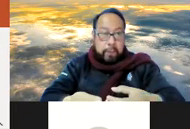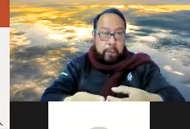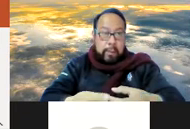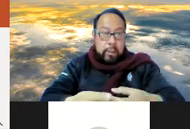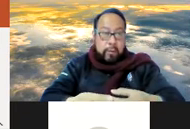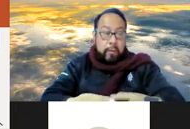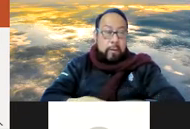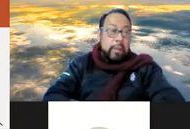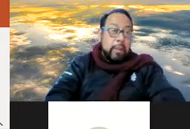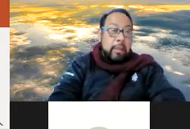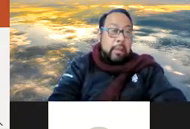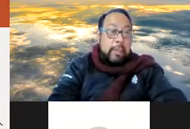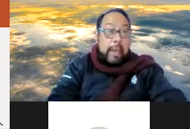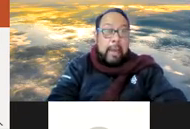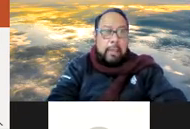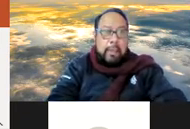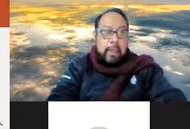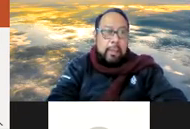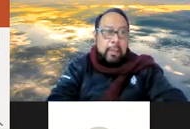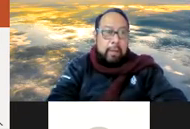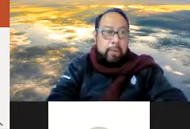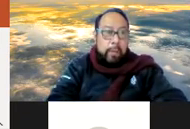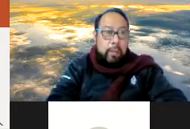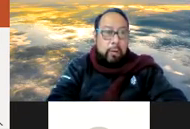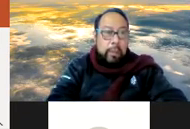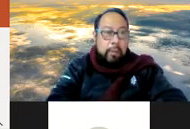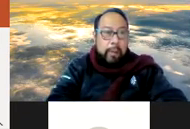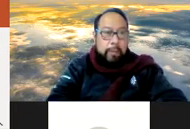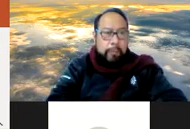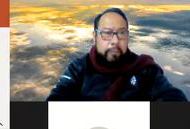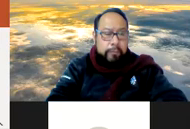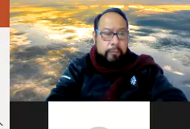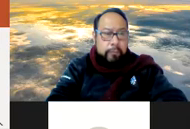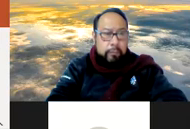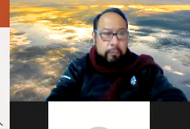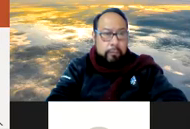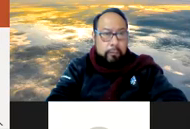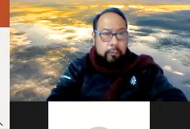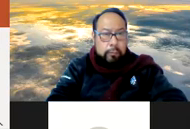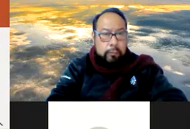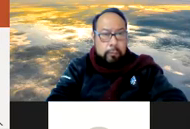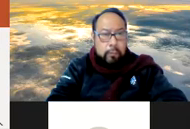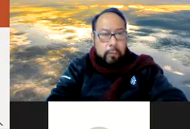manejo de la información y a la seriedad de la información misma.